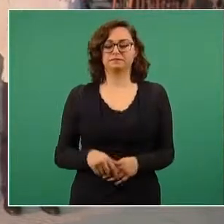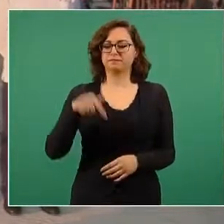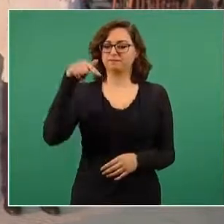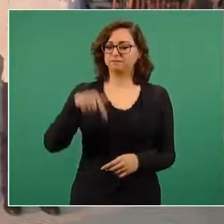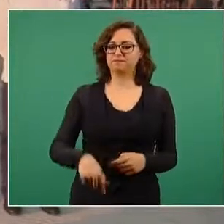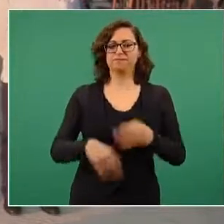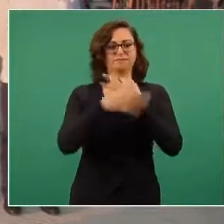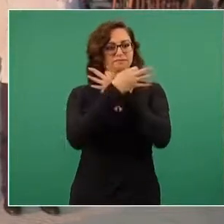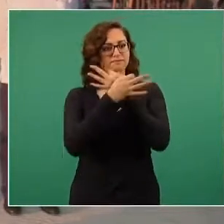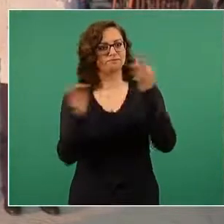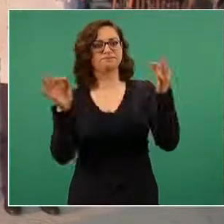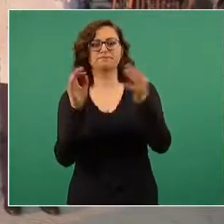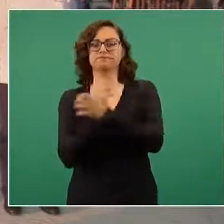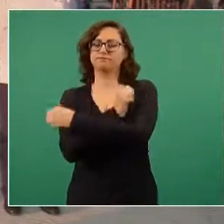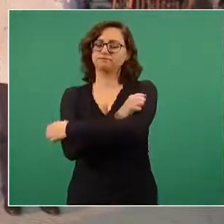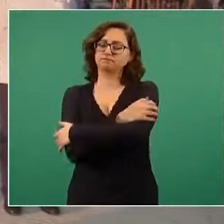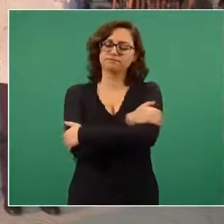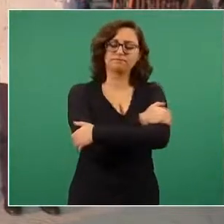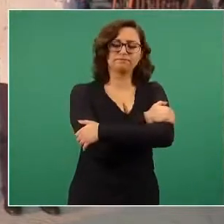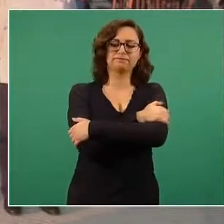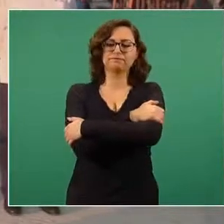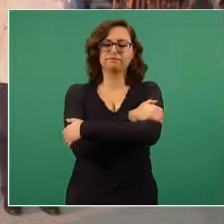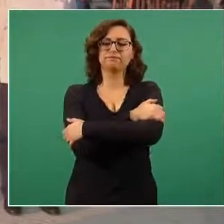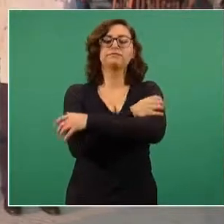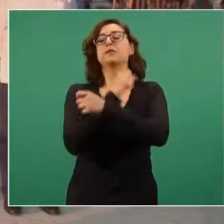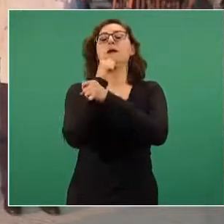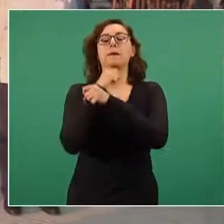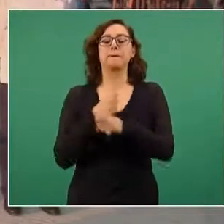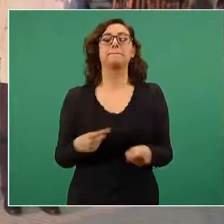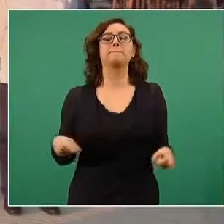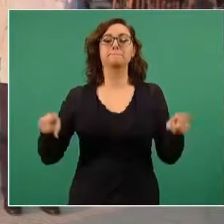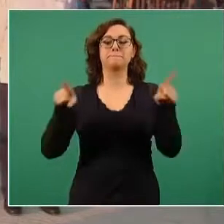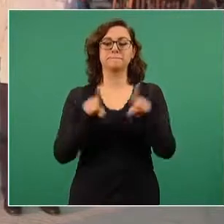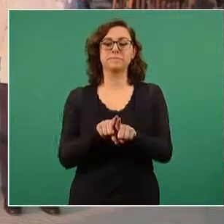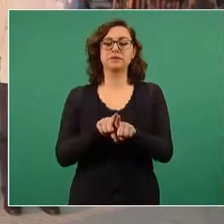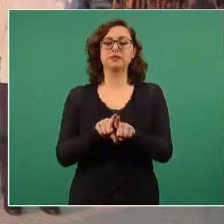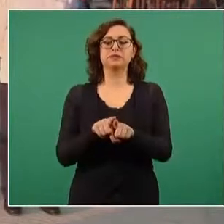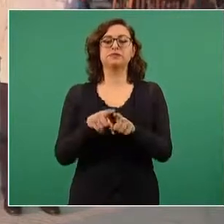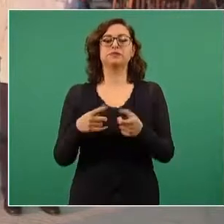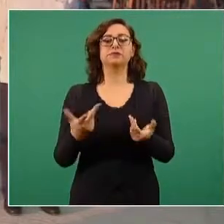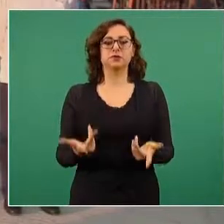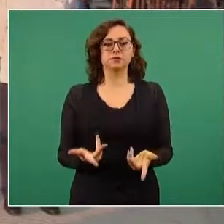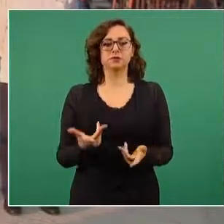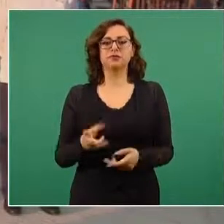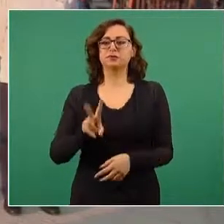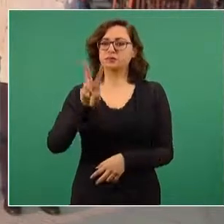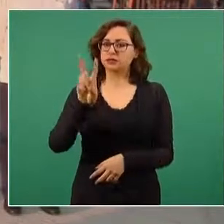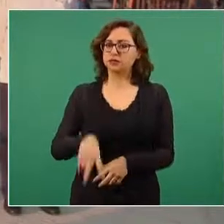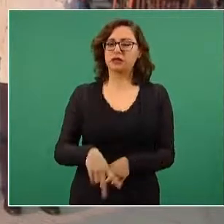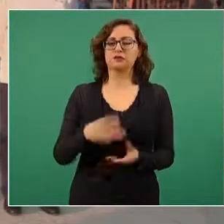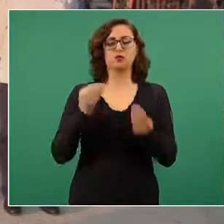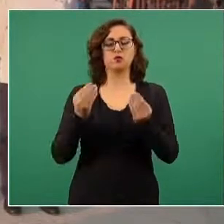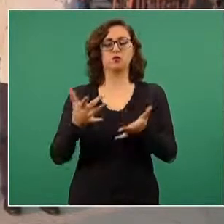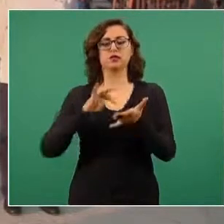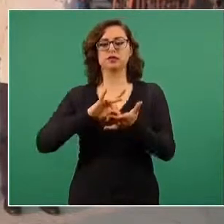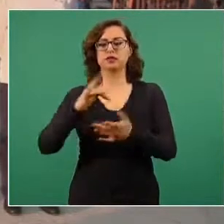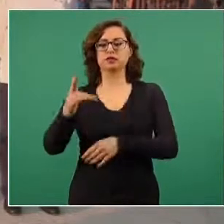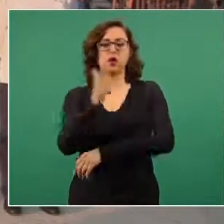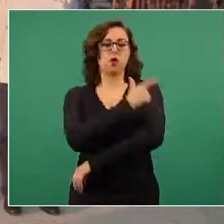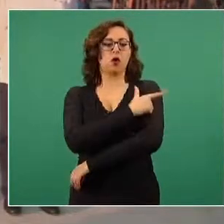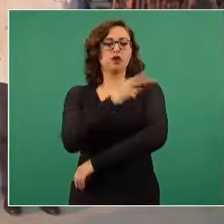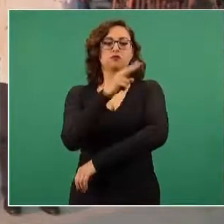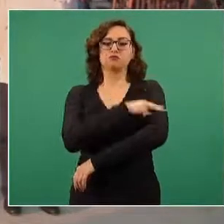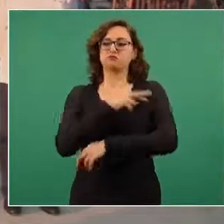y efectivamente saludamos la relación con la Guardia Nacional, sí,